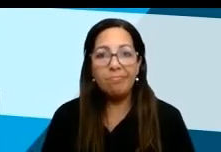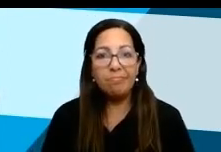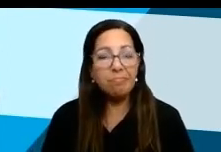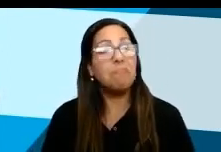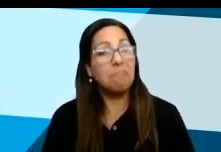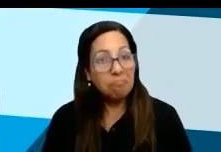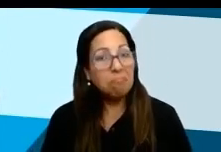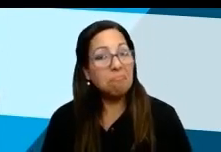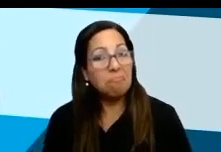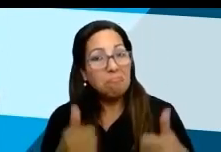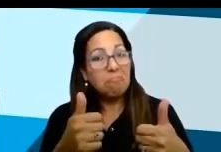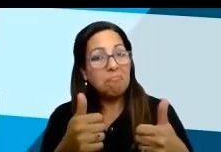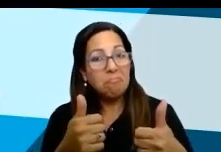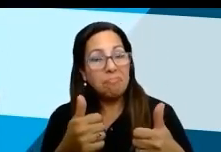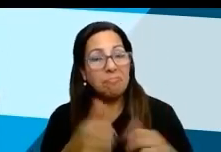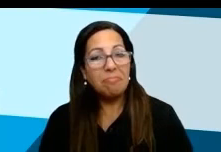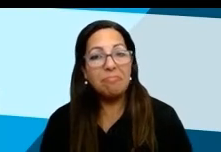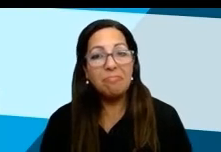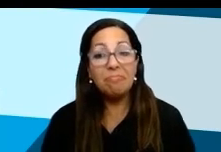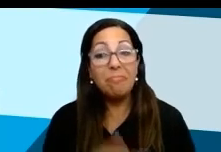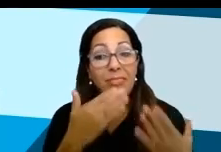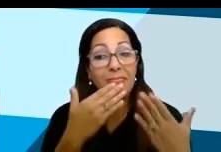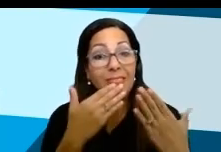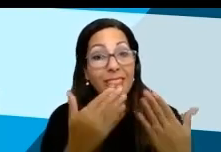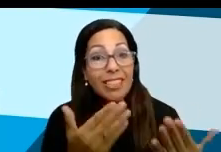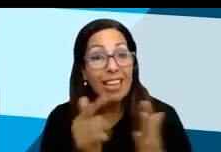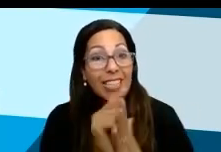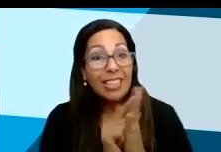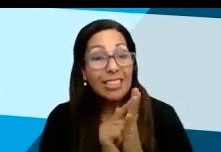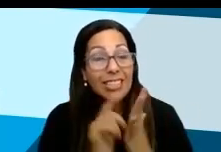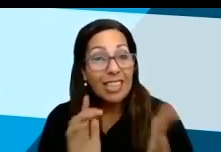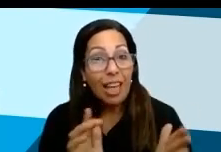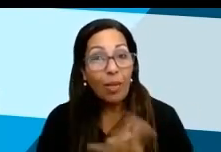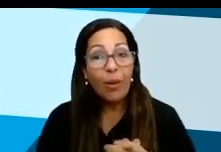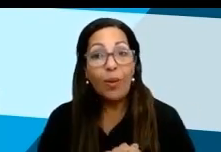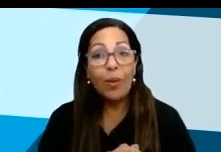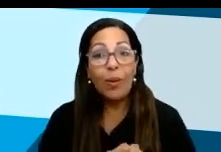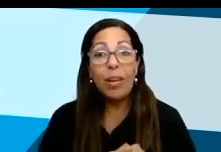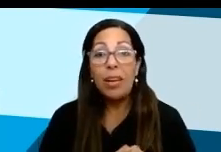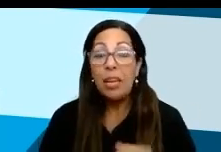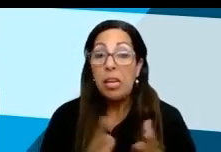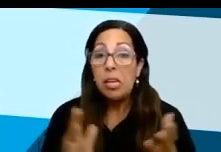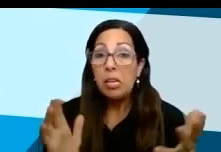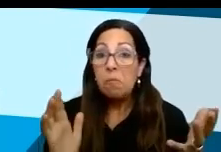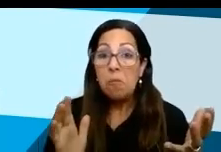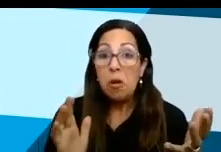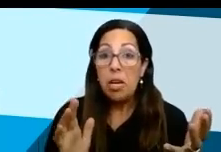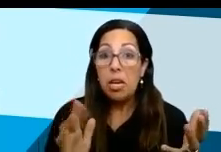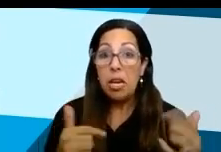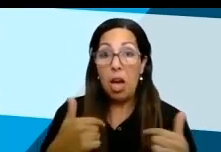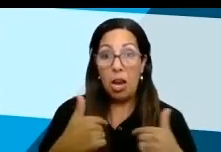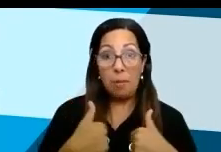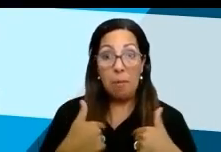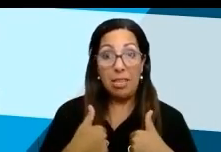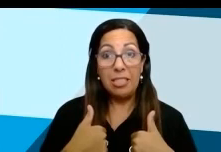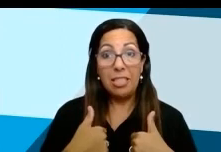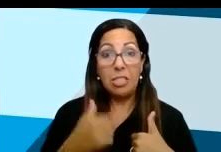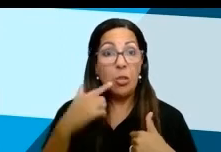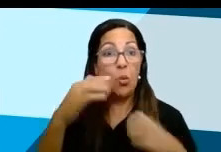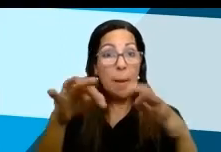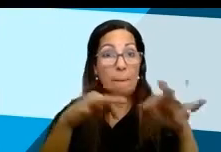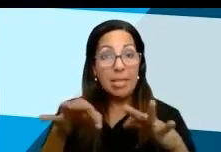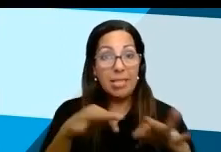Excelente. Pues gracias, licenciado. Pues aquí me corresponde a mi parte y explicarle un poquito más